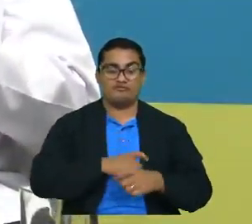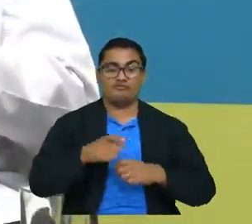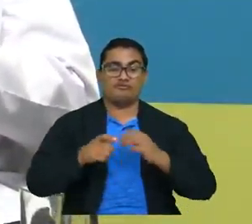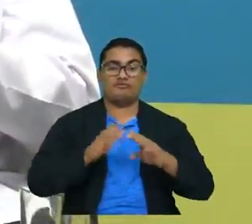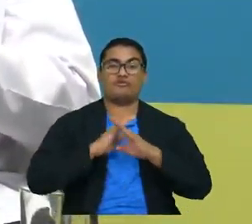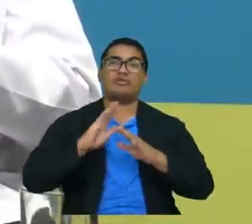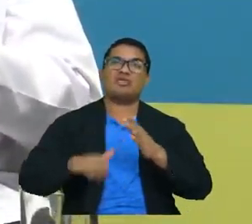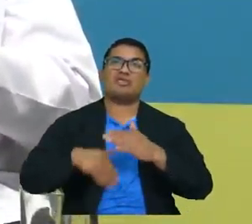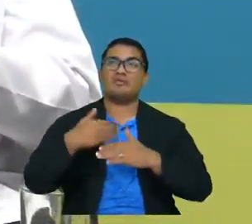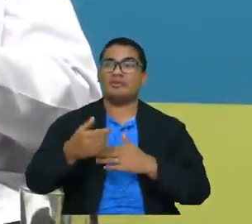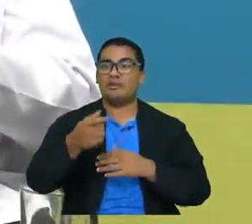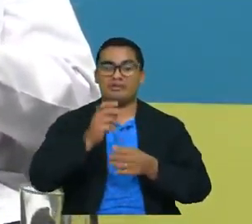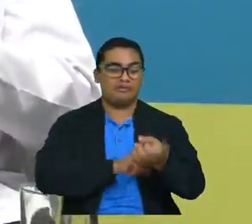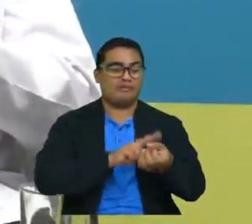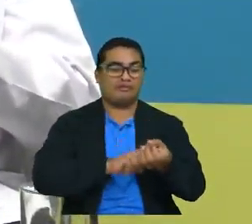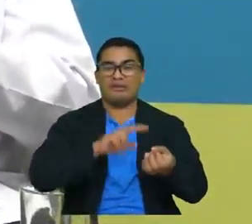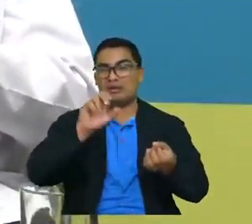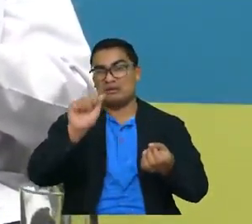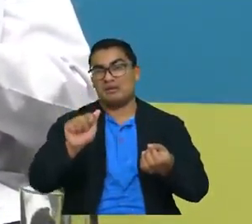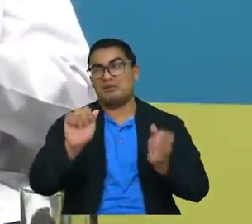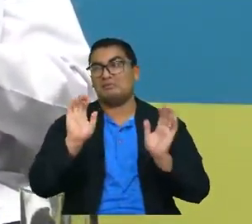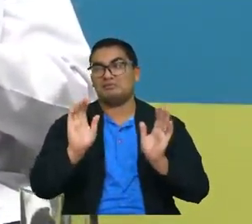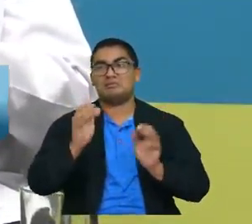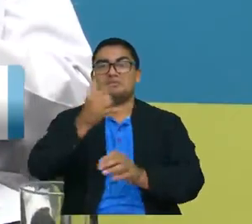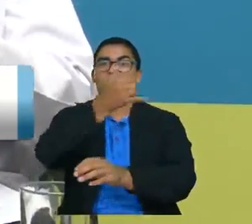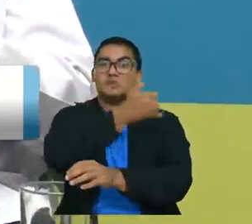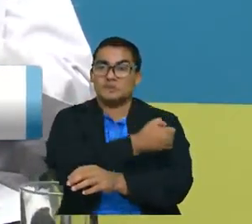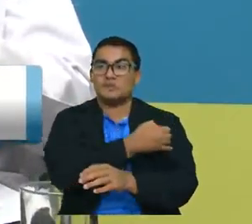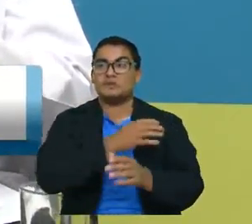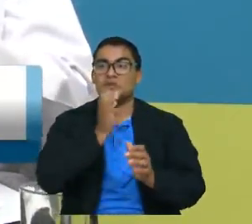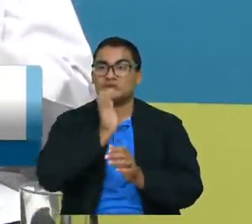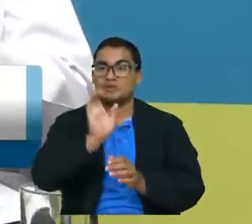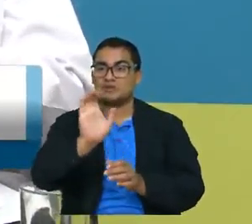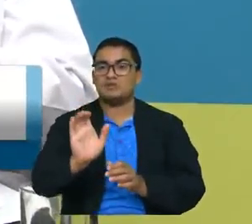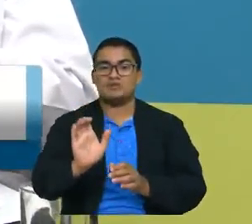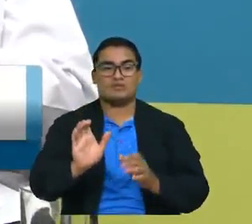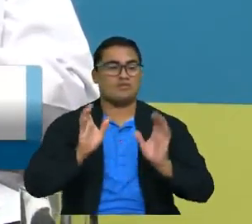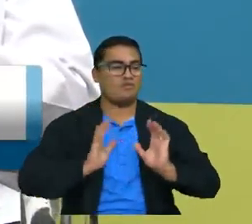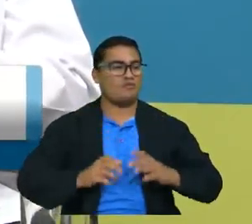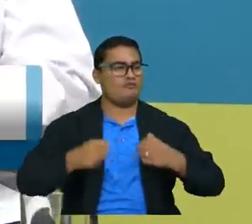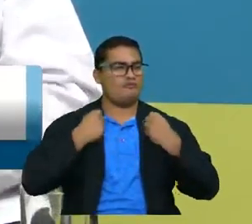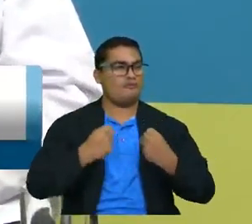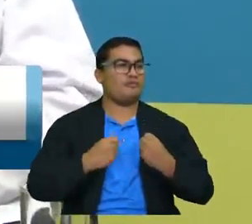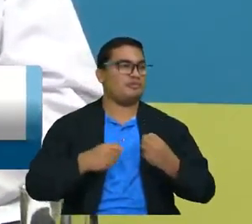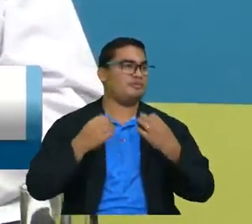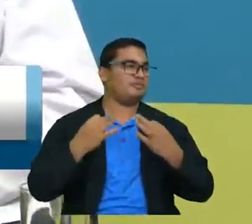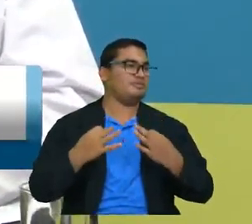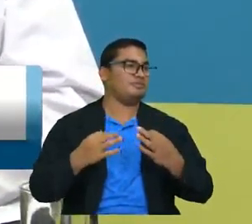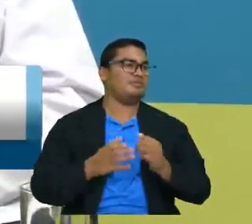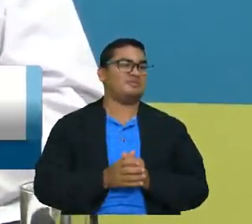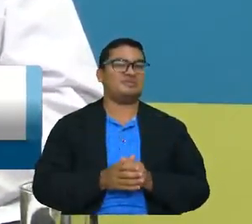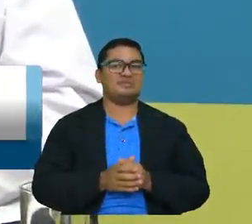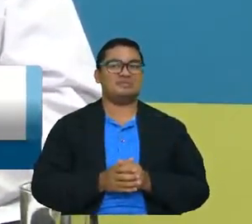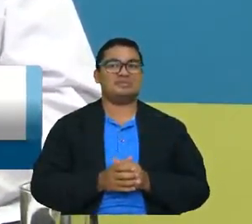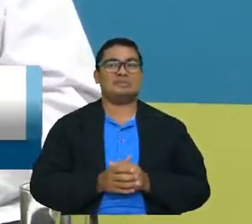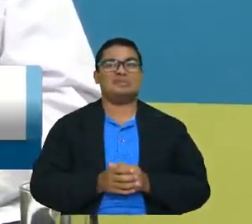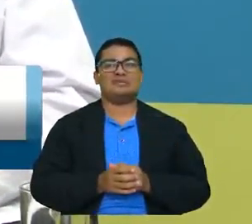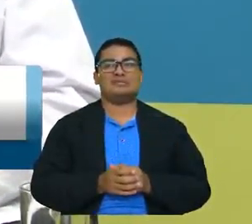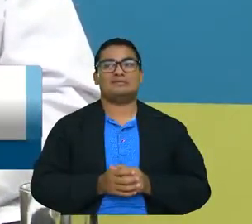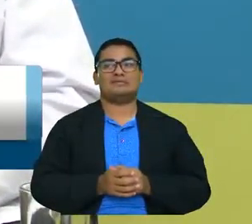posteriormente aplicar la vitamina A, aplicar lo que es la vacuna, y el niño pues quede fuerte inmunológicamente. Y antes de aplicar